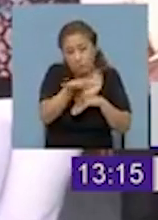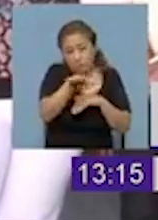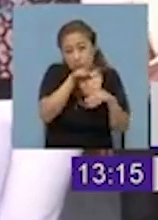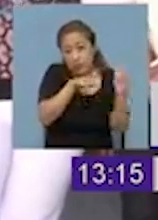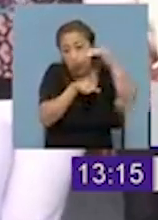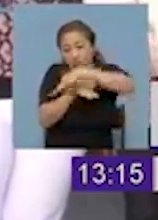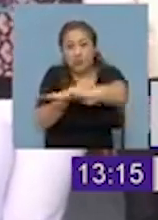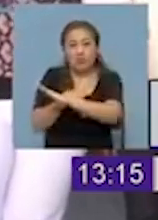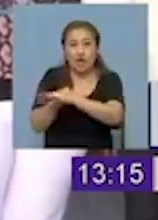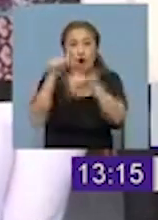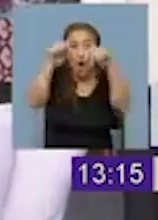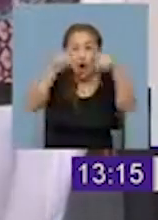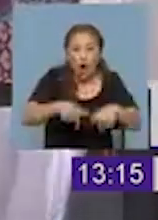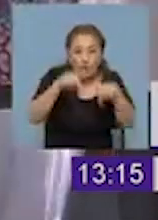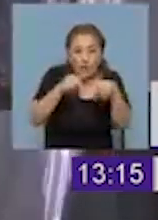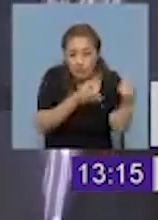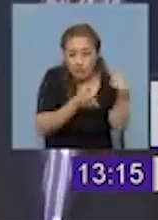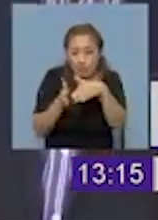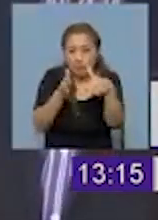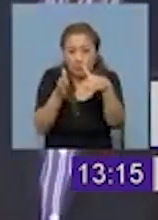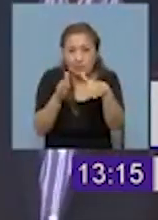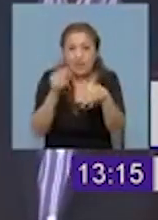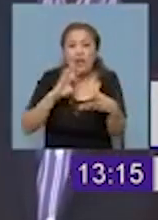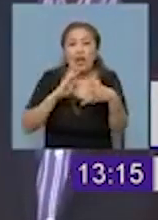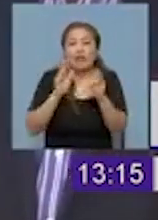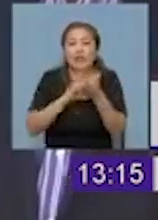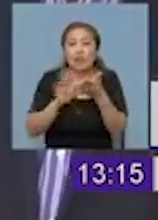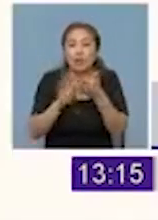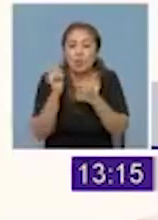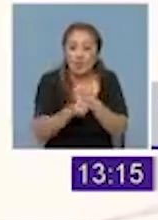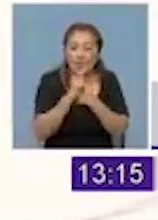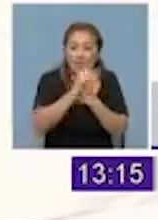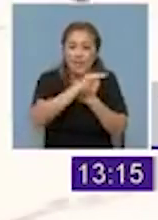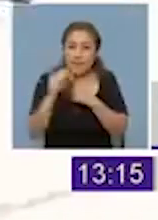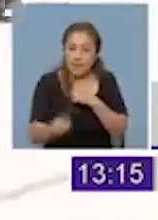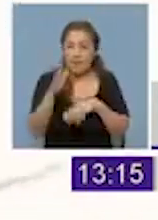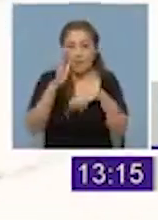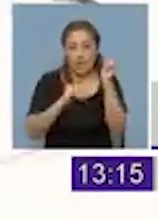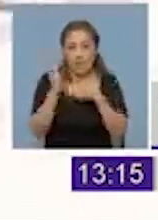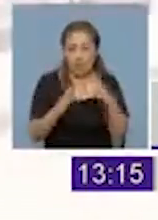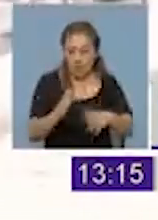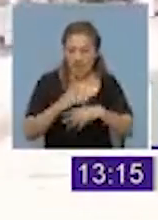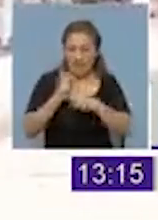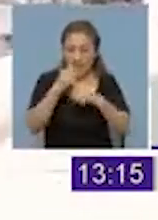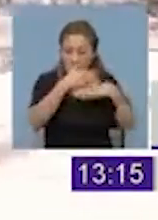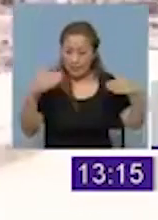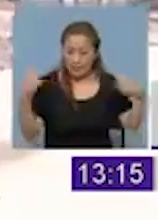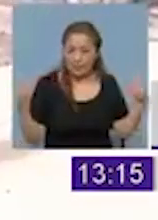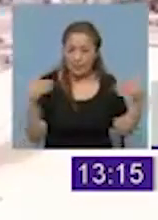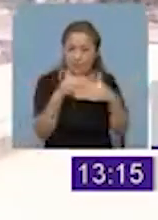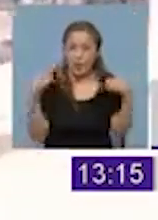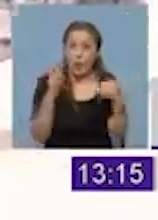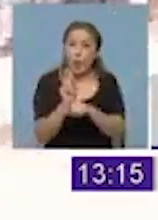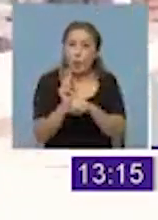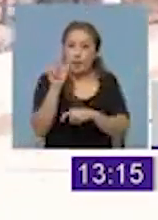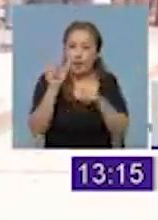a nivel del pueblo hoy digamos la canalización que se hizo la sistematización del cauce la obra de defensa y la de